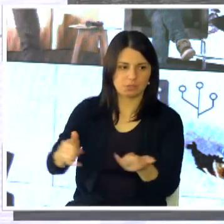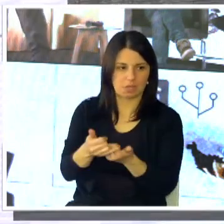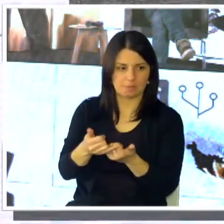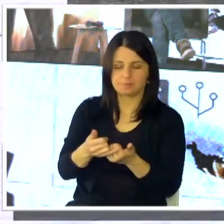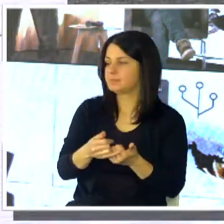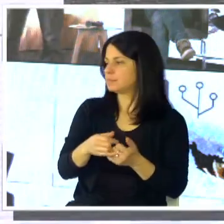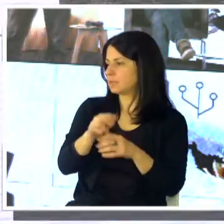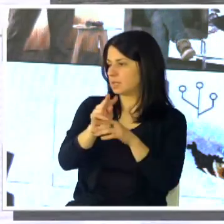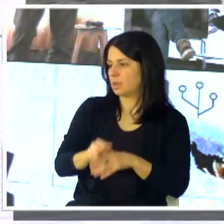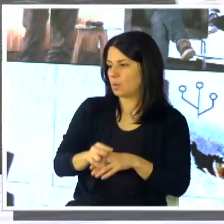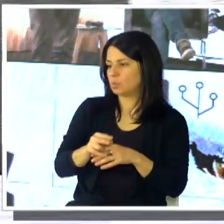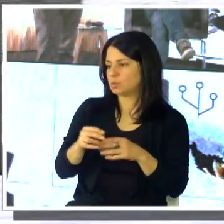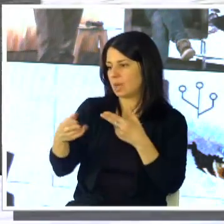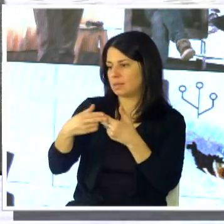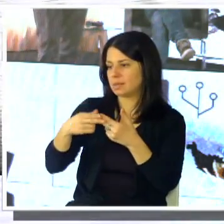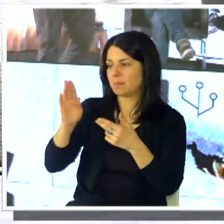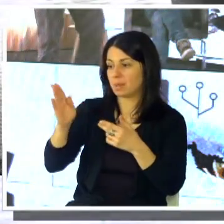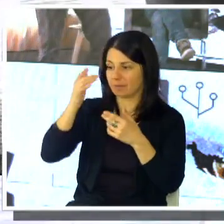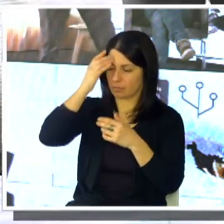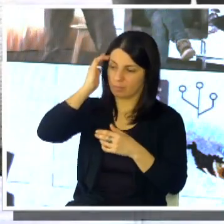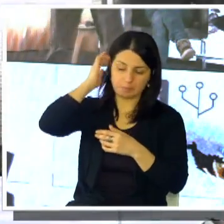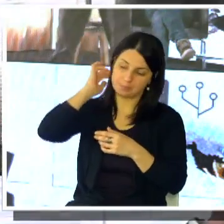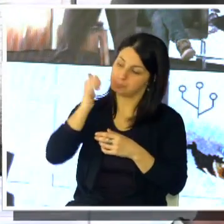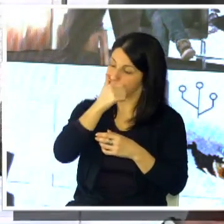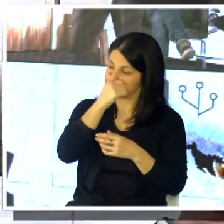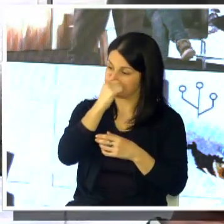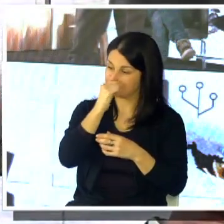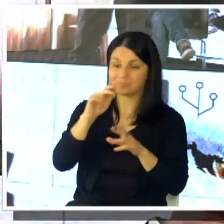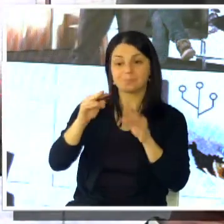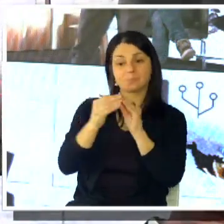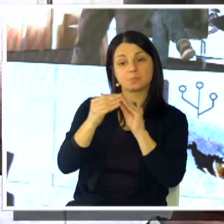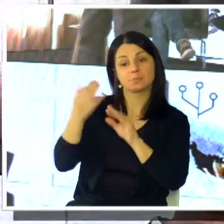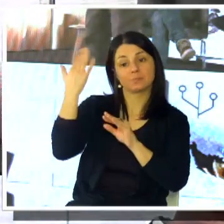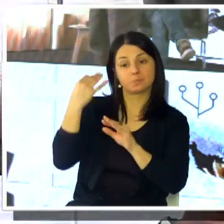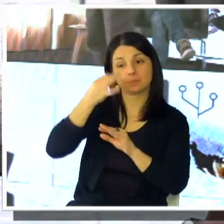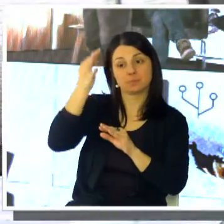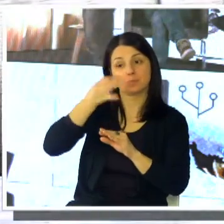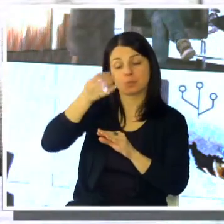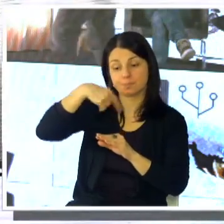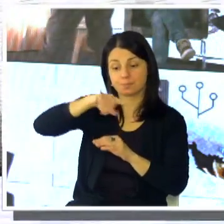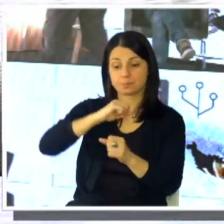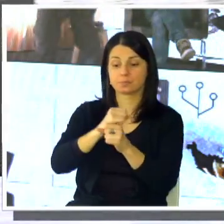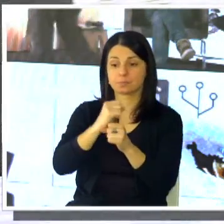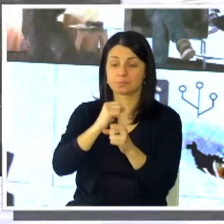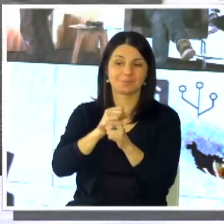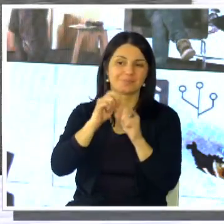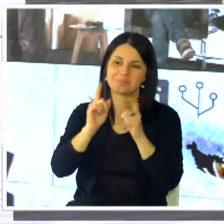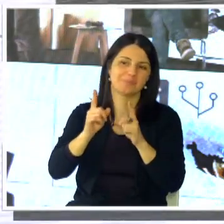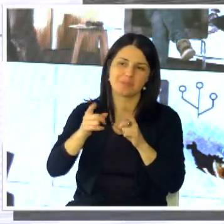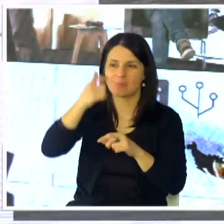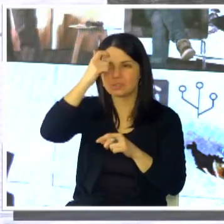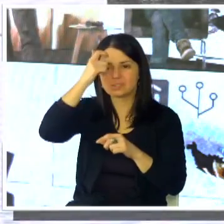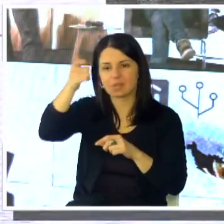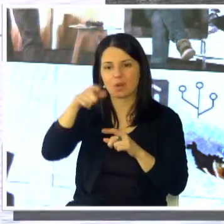están utilizando la plataforma. Al igual que mis compañeros anteriores, nosotros estamos trabajando sobre el mismo